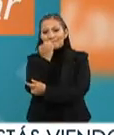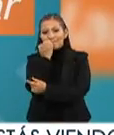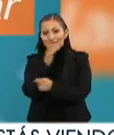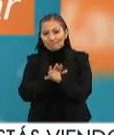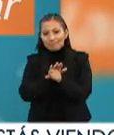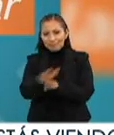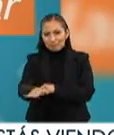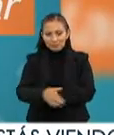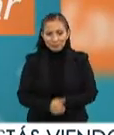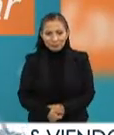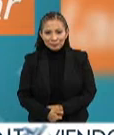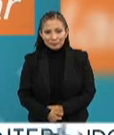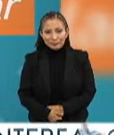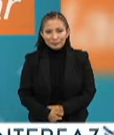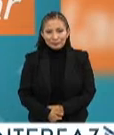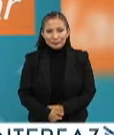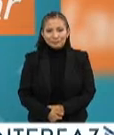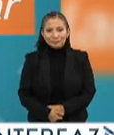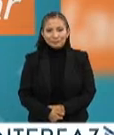escolar.